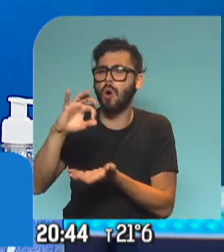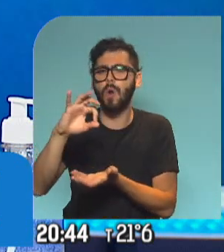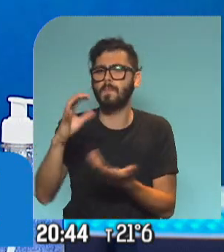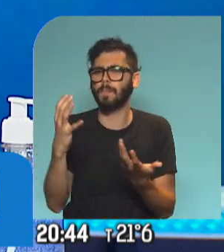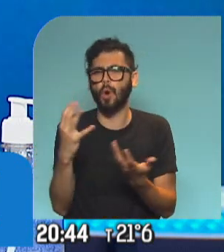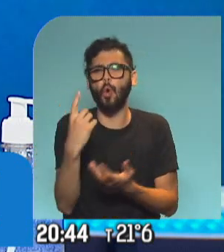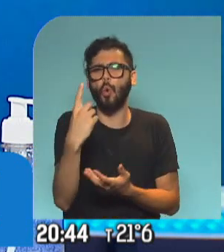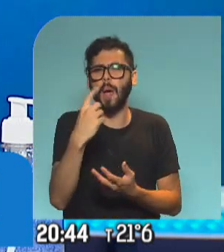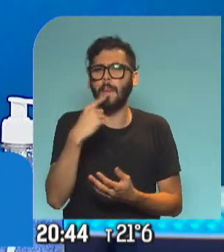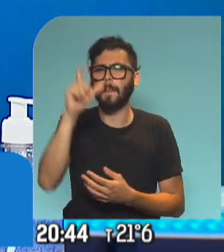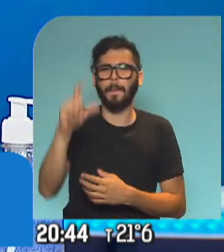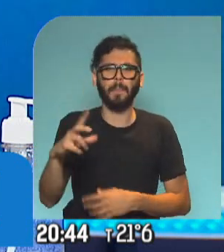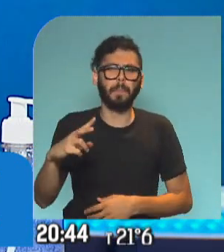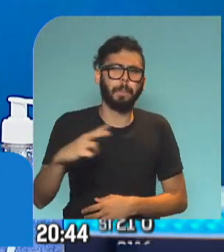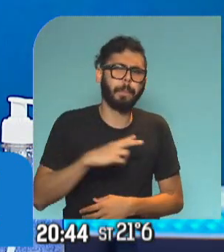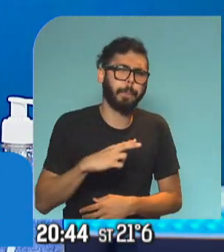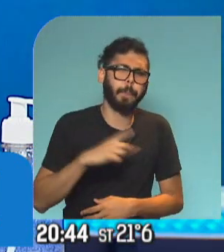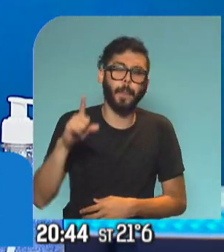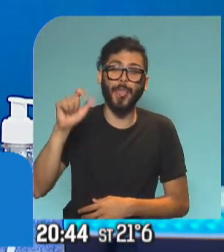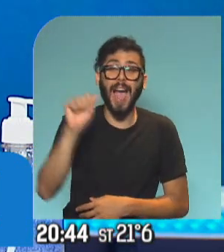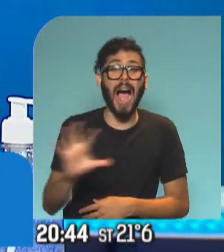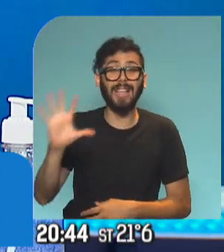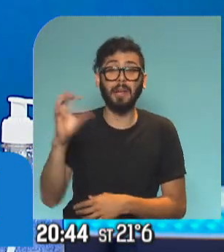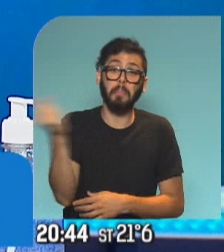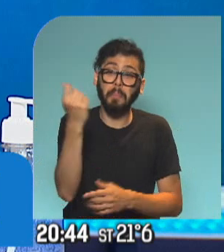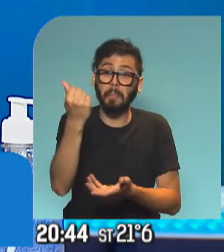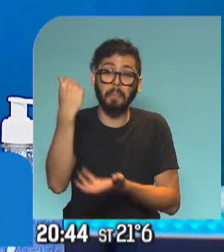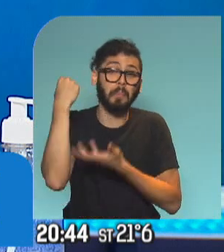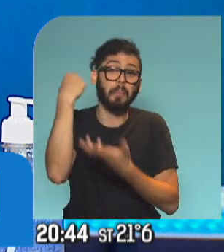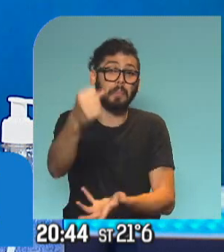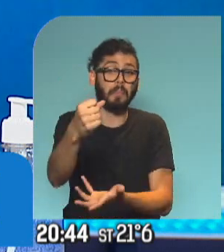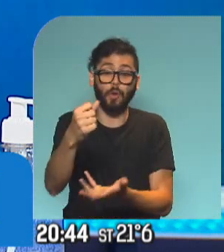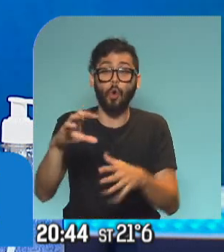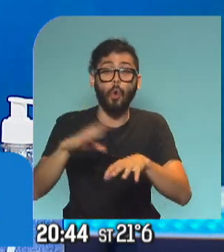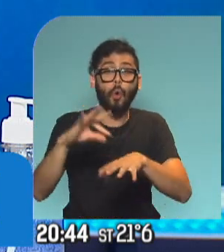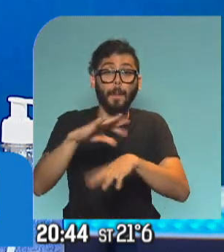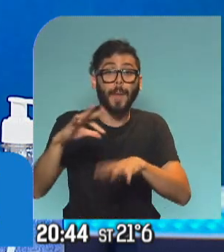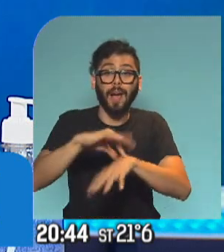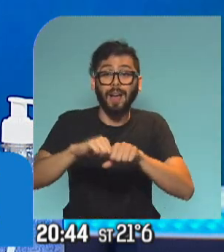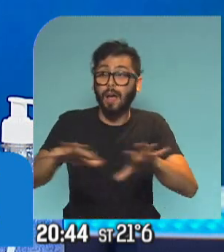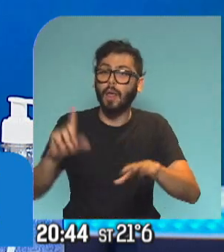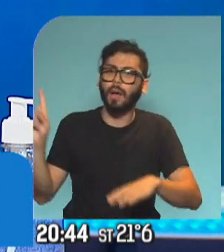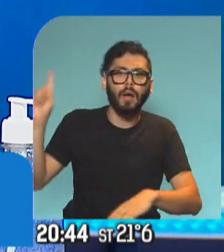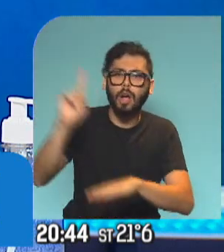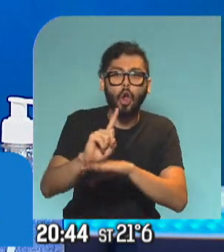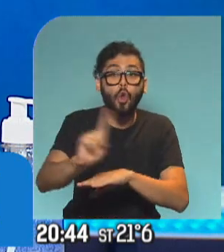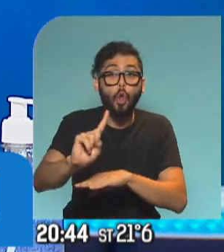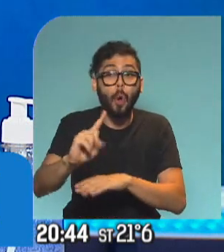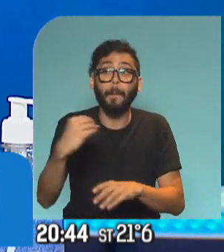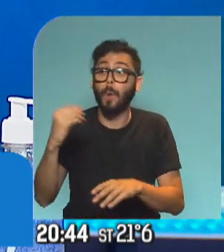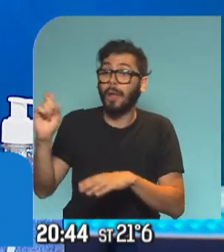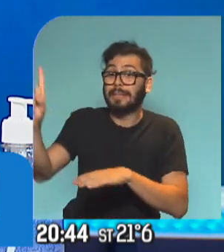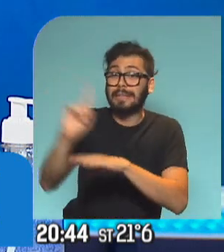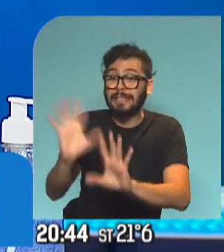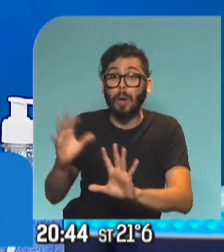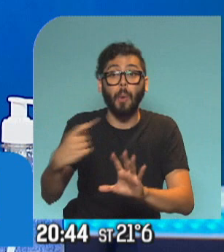un caso multimillonario asiático que quería dar donaciones a Cuba por el tema de la pandemia, no pudieran ingresar porque iban a ser sancionados por Estados Unidos. Es